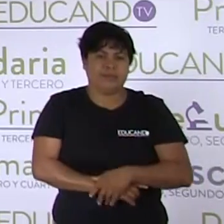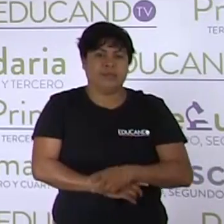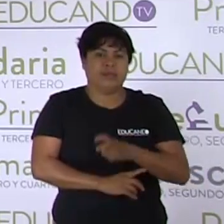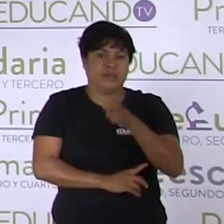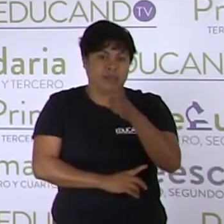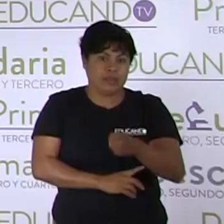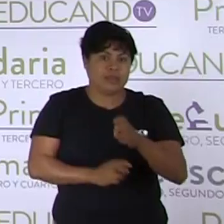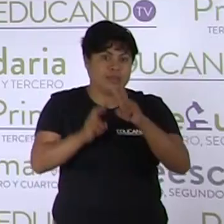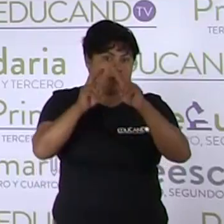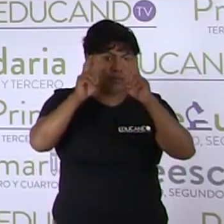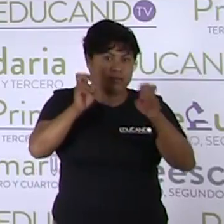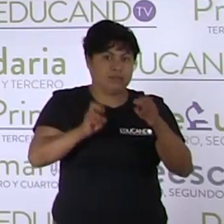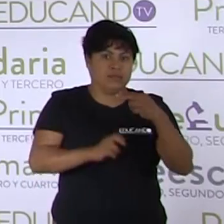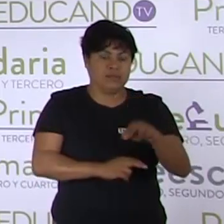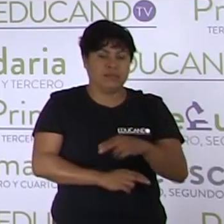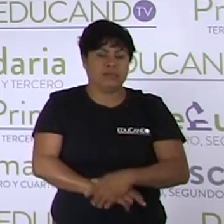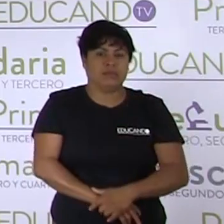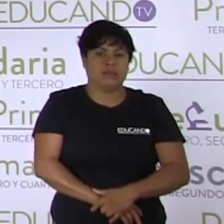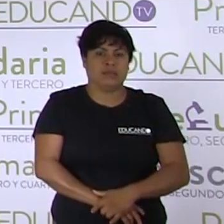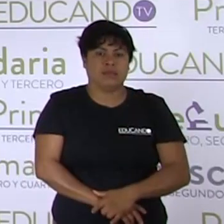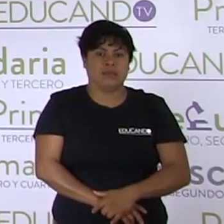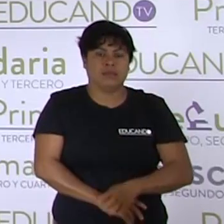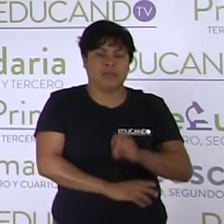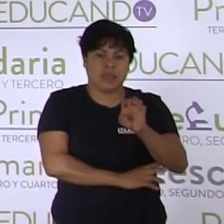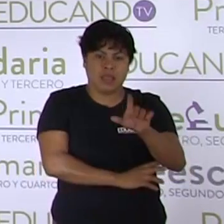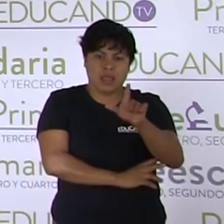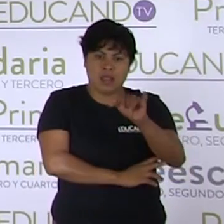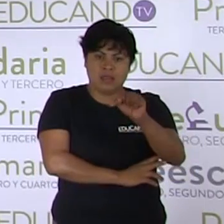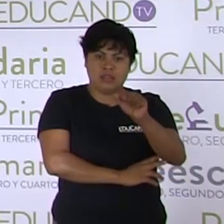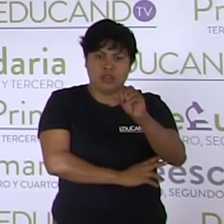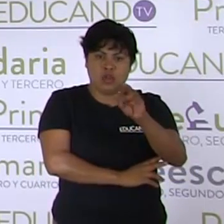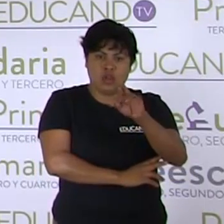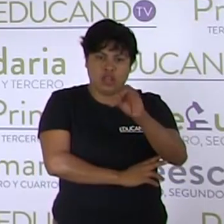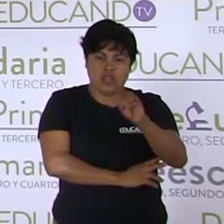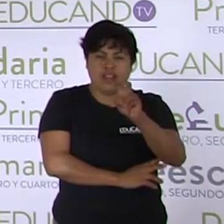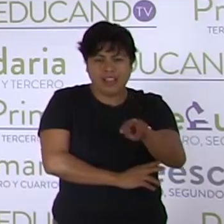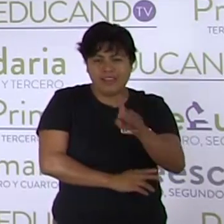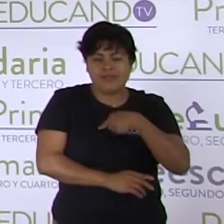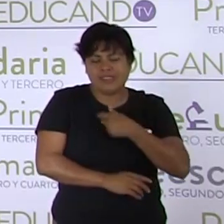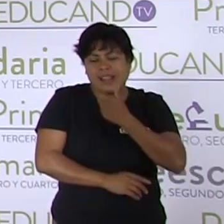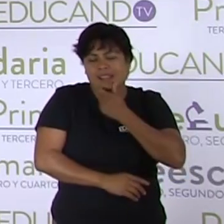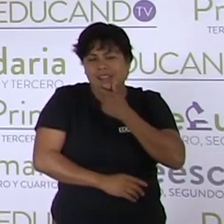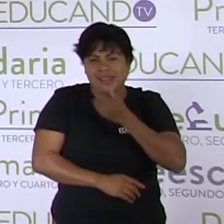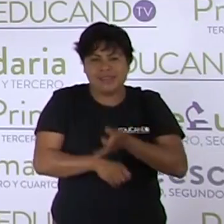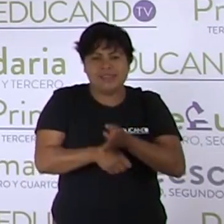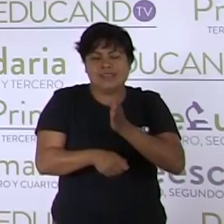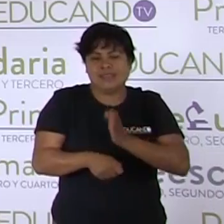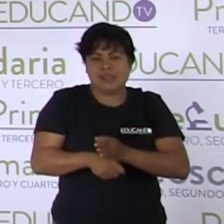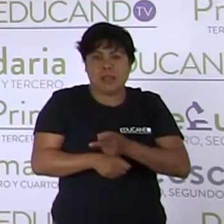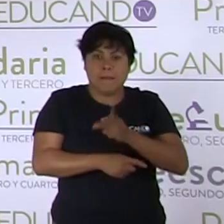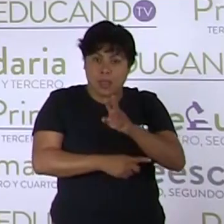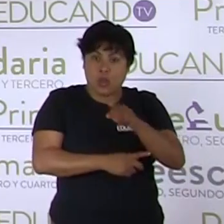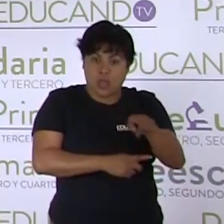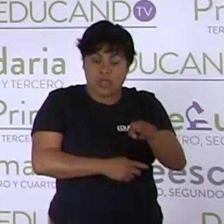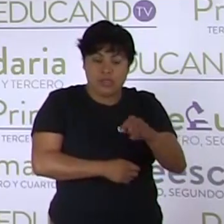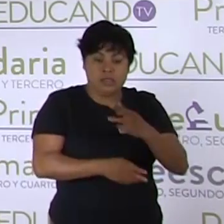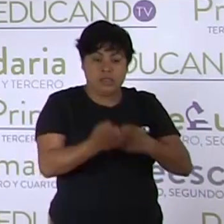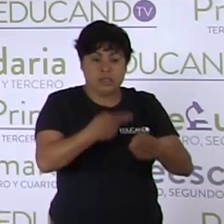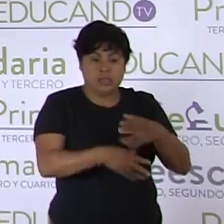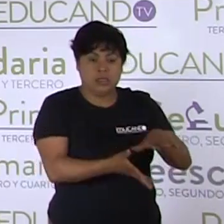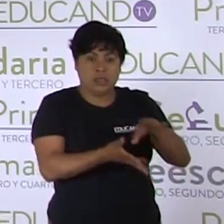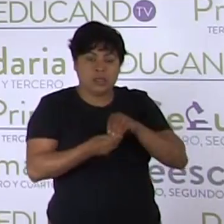pues el título es irrisorio, causa risa más bien, pero que recupera